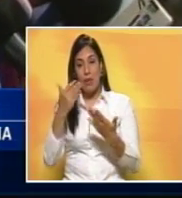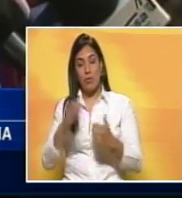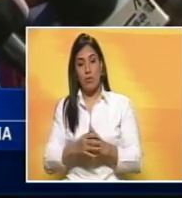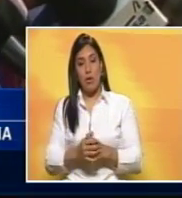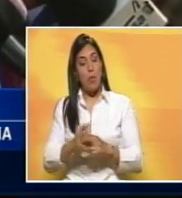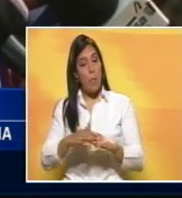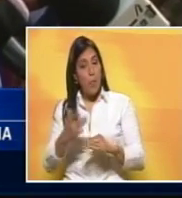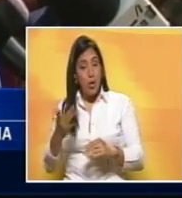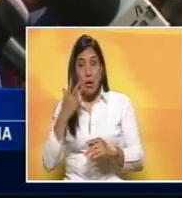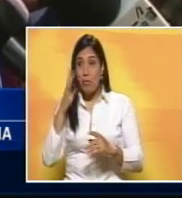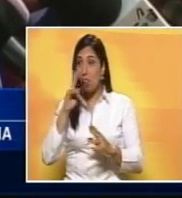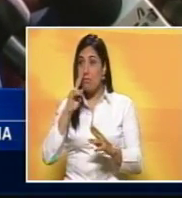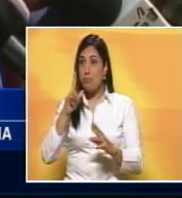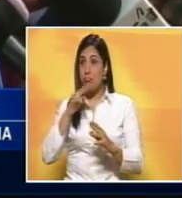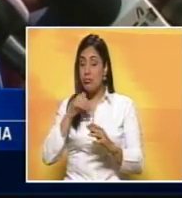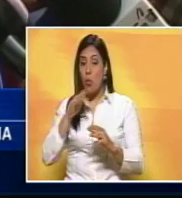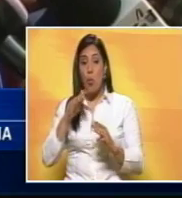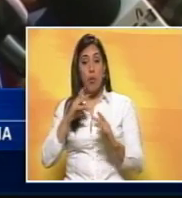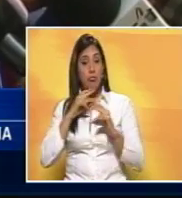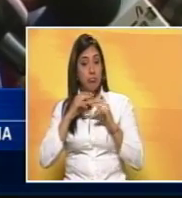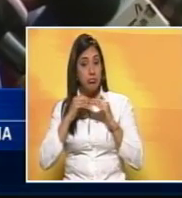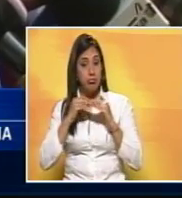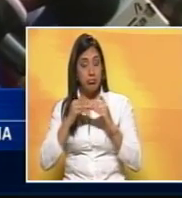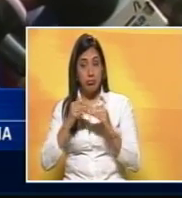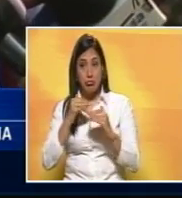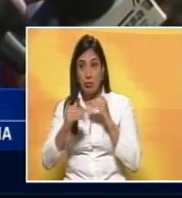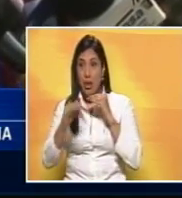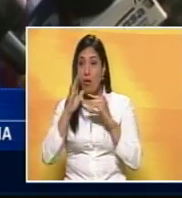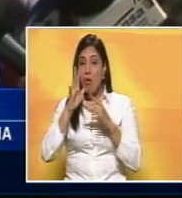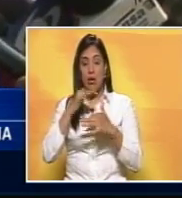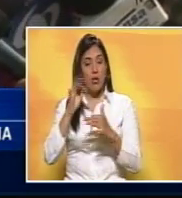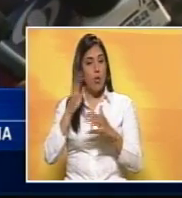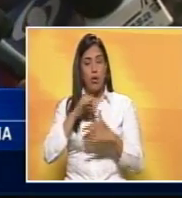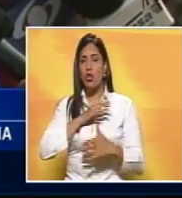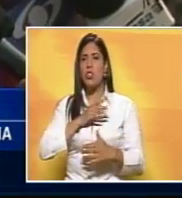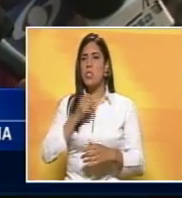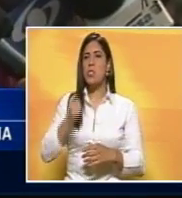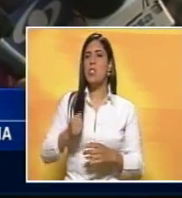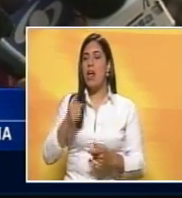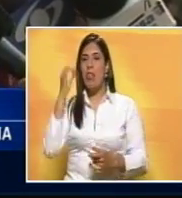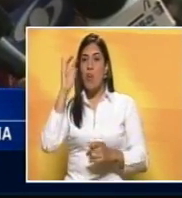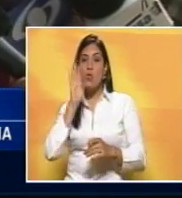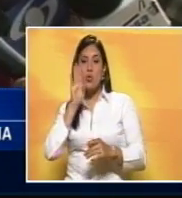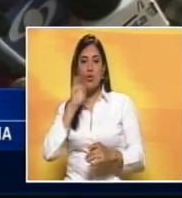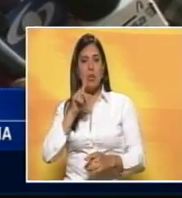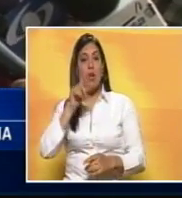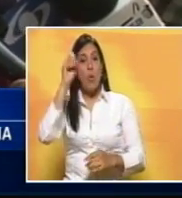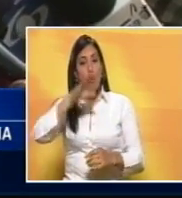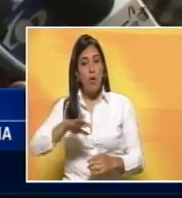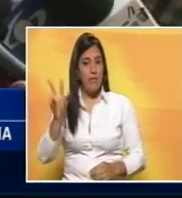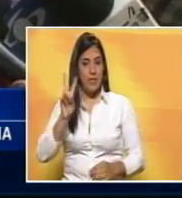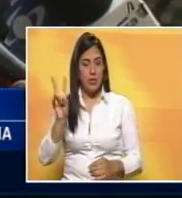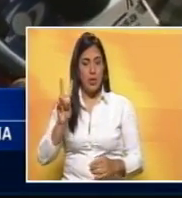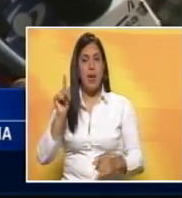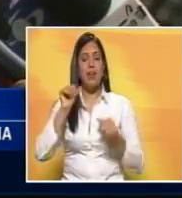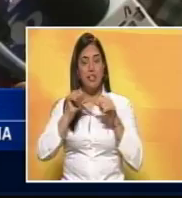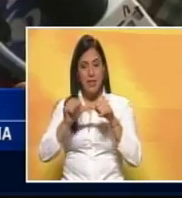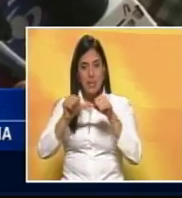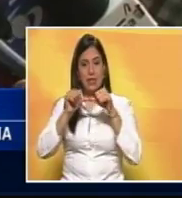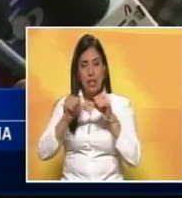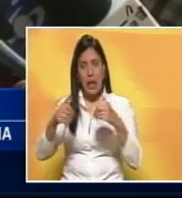respuesta. Porque de lo contrario, lastimosamente, sin intención, porque no es nuestra intención, el pueblo venezolano